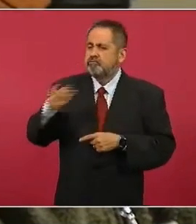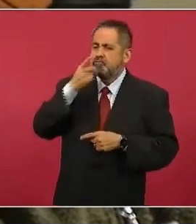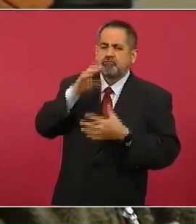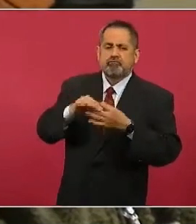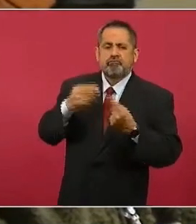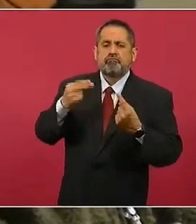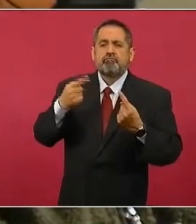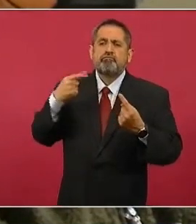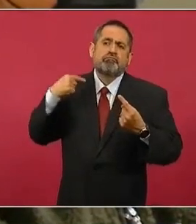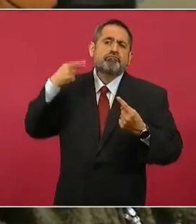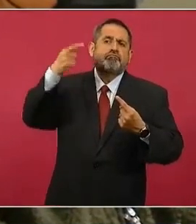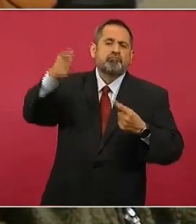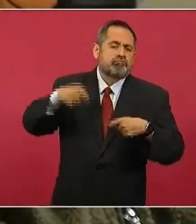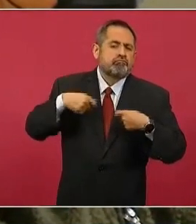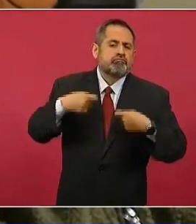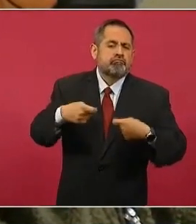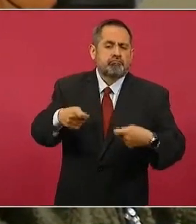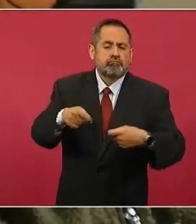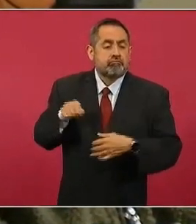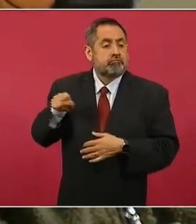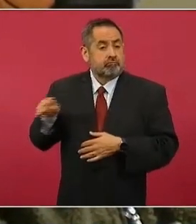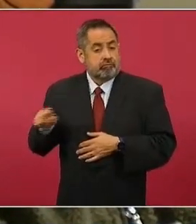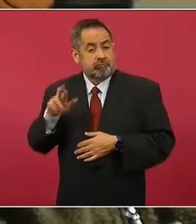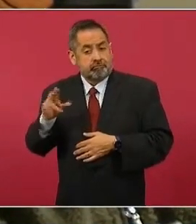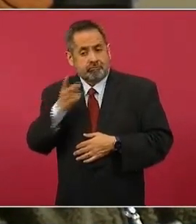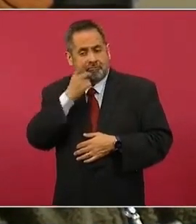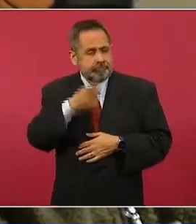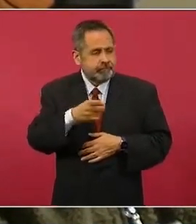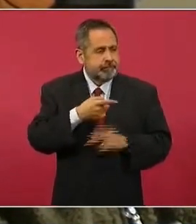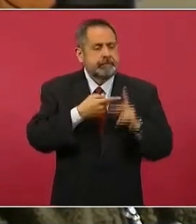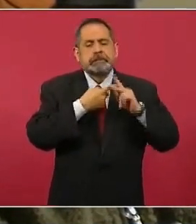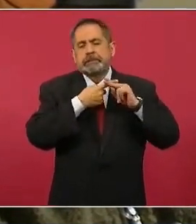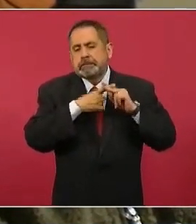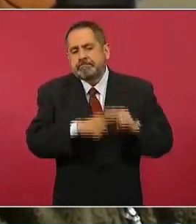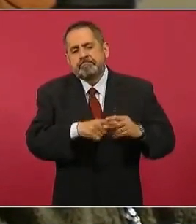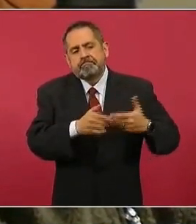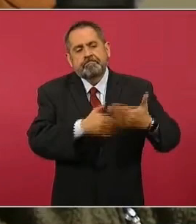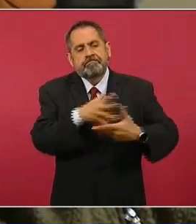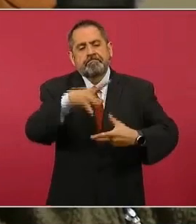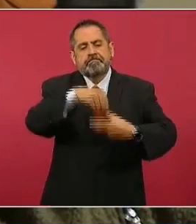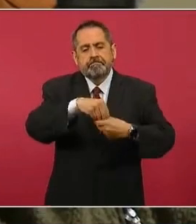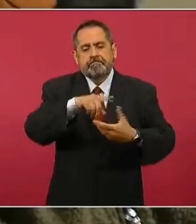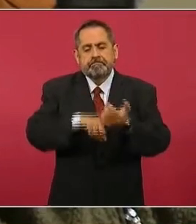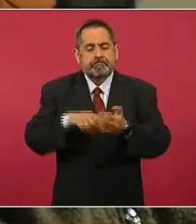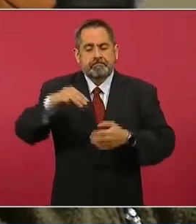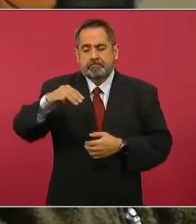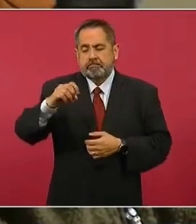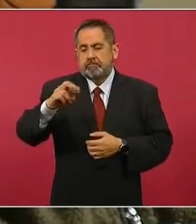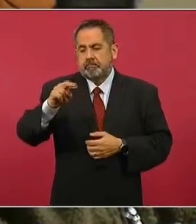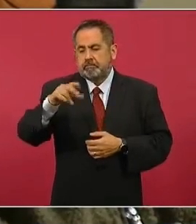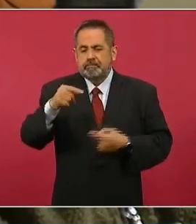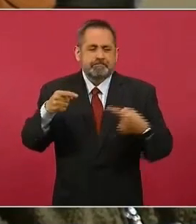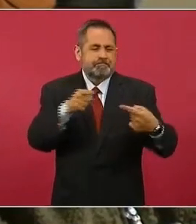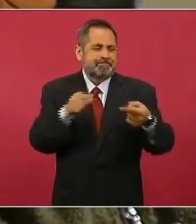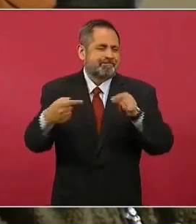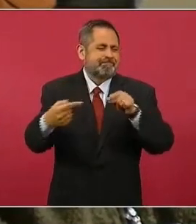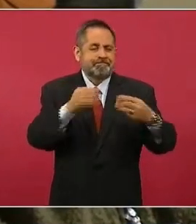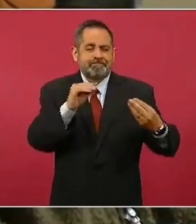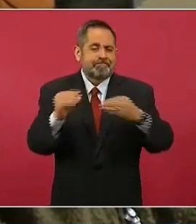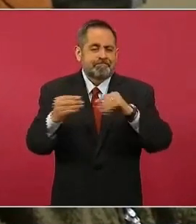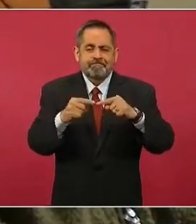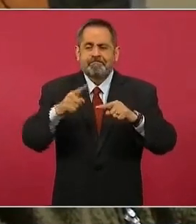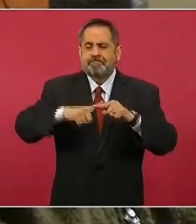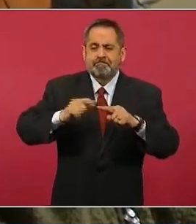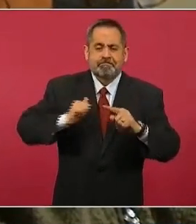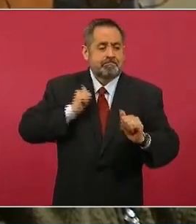de quienes podrían sucederlo. Él hablaba de que ya se ha desatado dentro de Morena una disputa precisamente debido